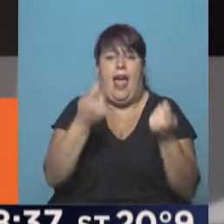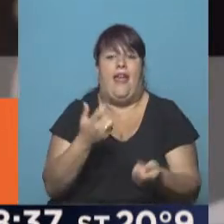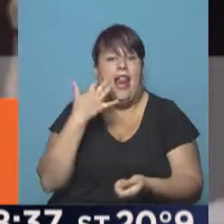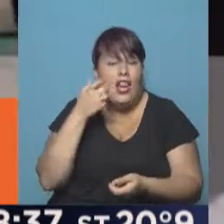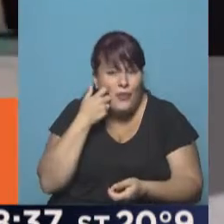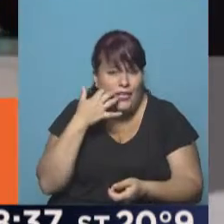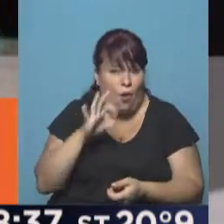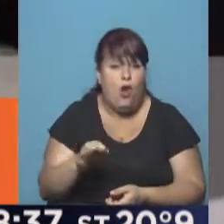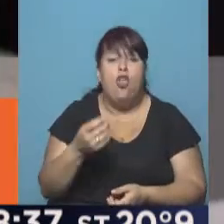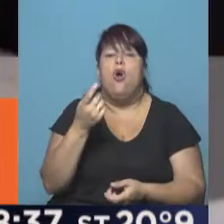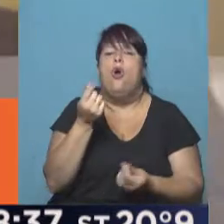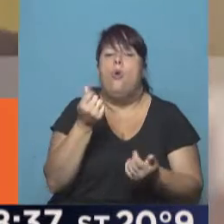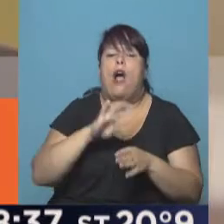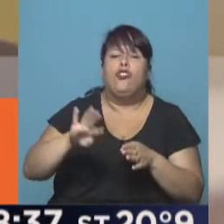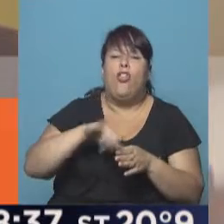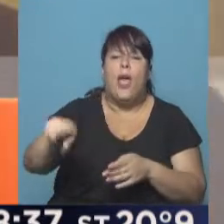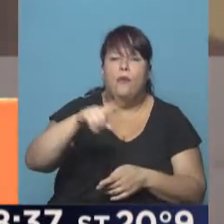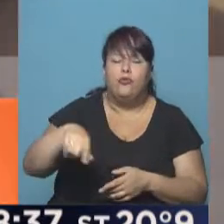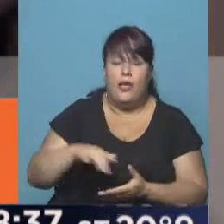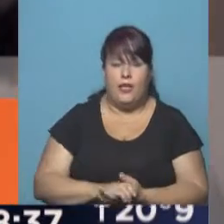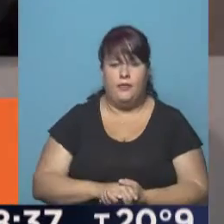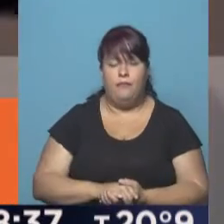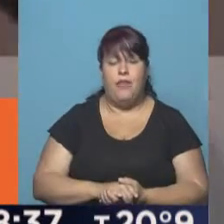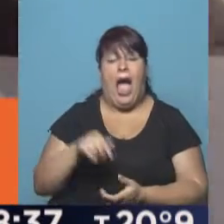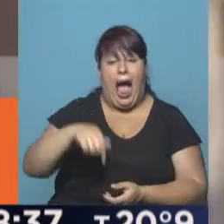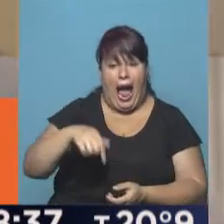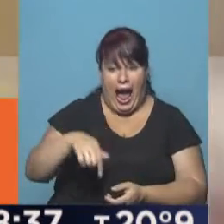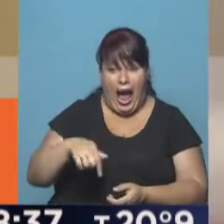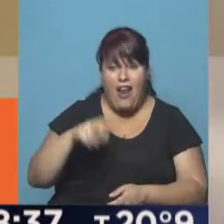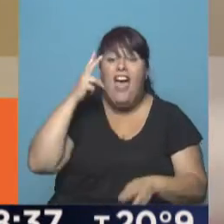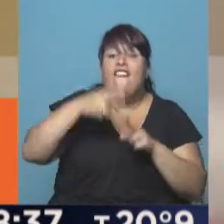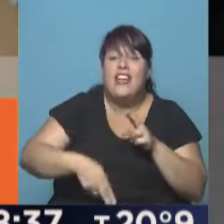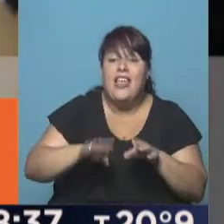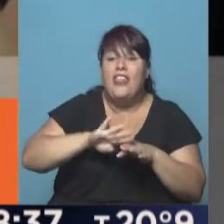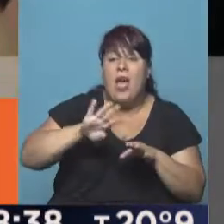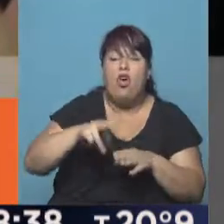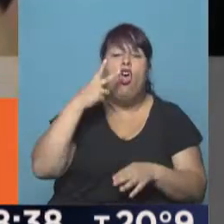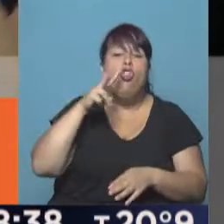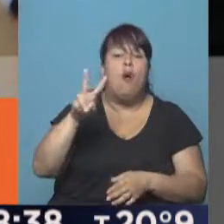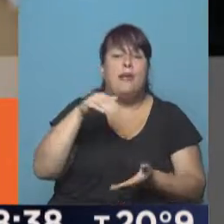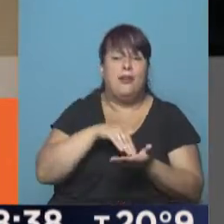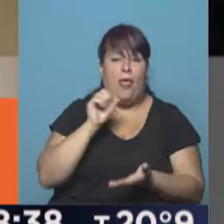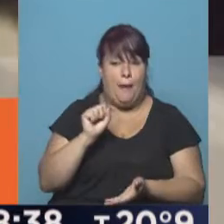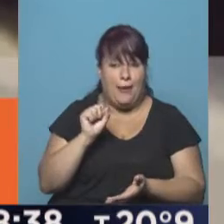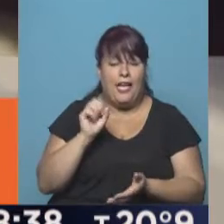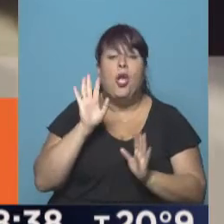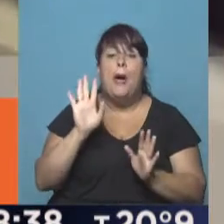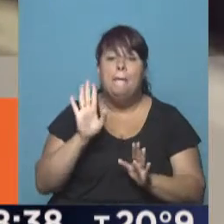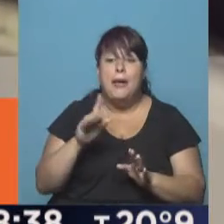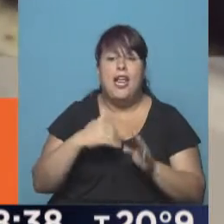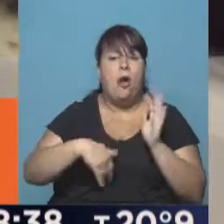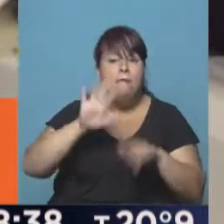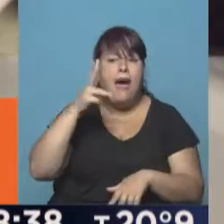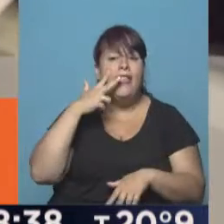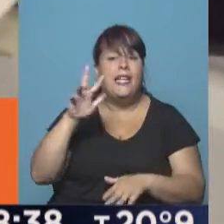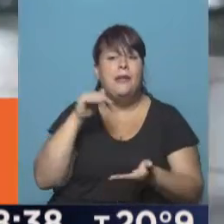abuelos hasta plata le están debiendo a ustedes en la actualidad vencida a la deuda son dos mil millones de pesos pero en su pero supera los